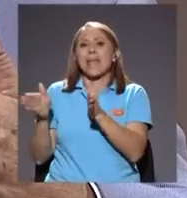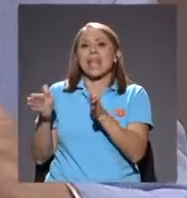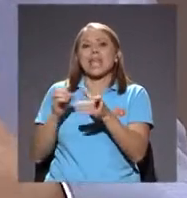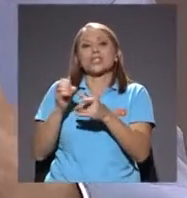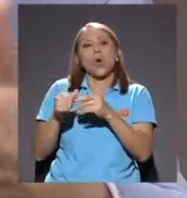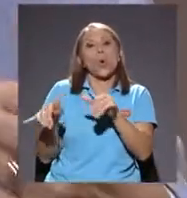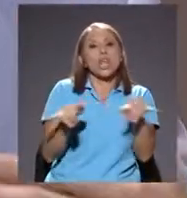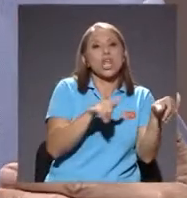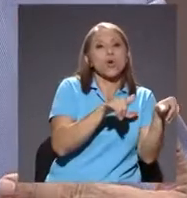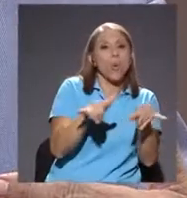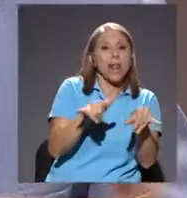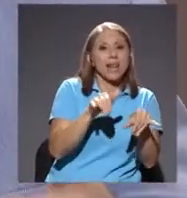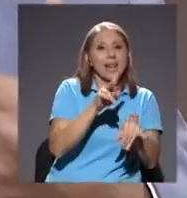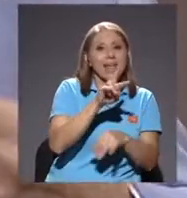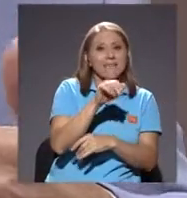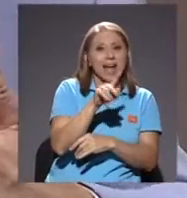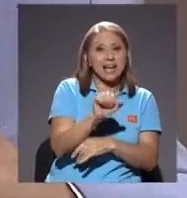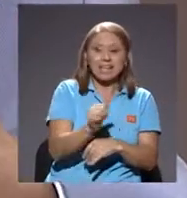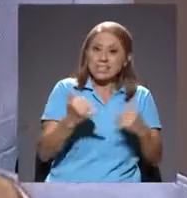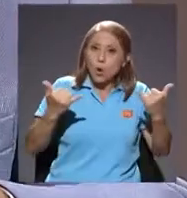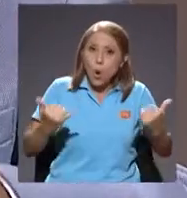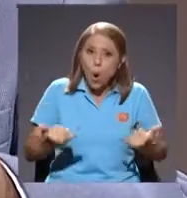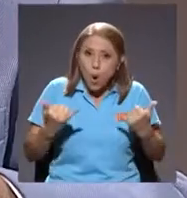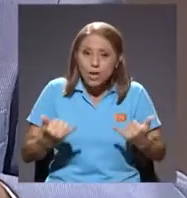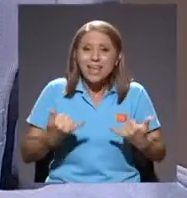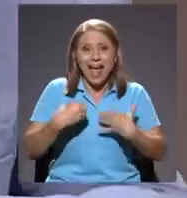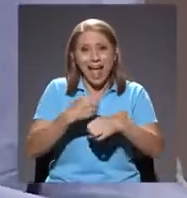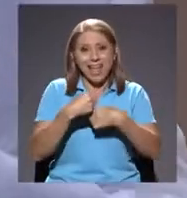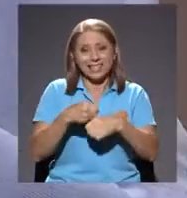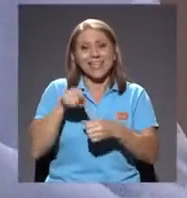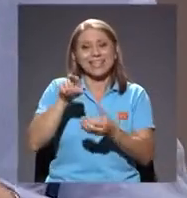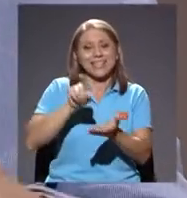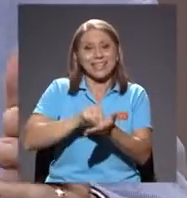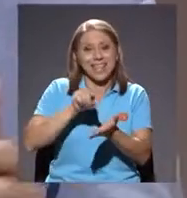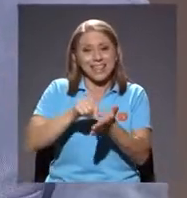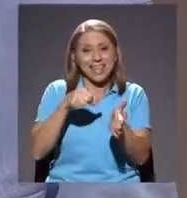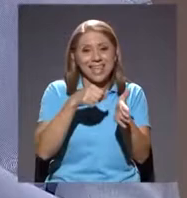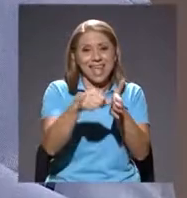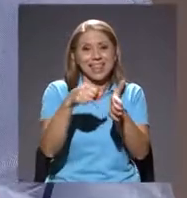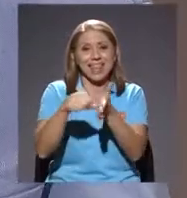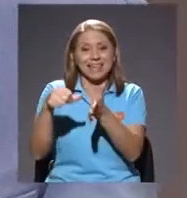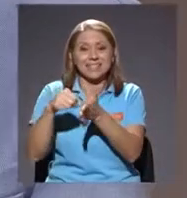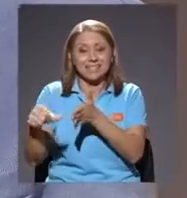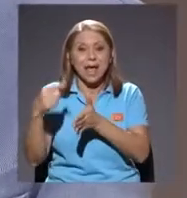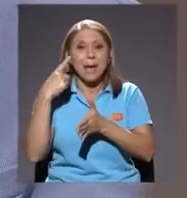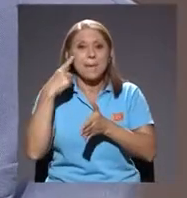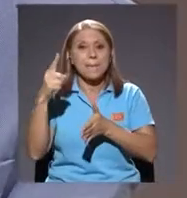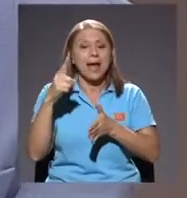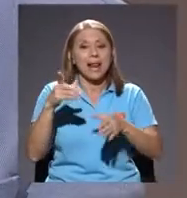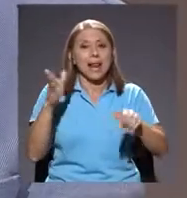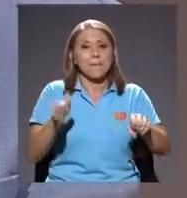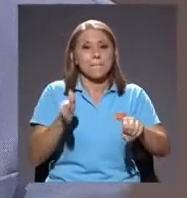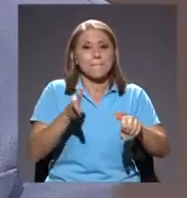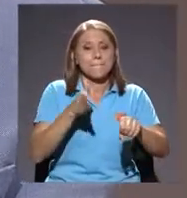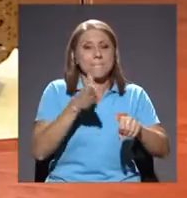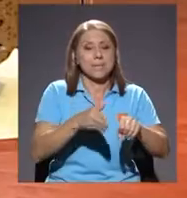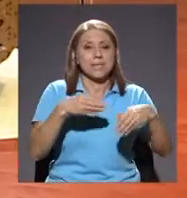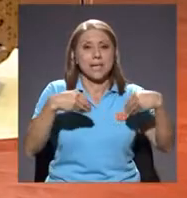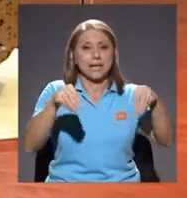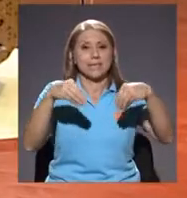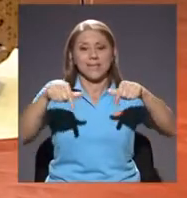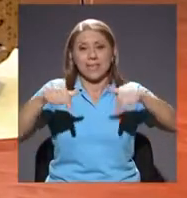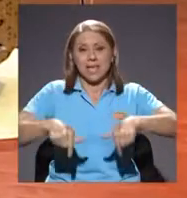vargas son hoy productores de esas etiquetas para la gran industria de producción de piña del país